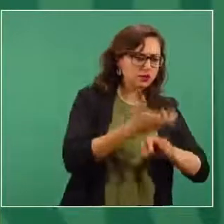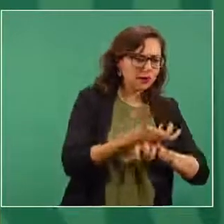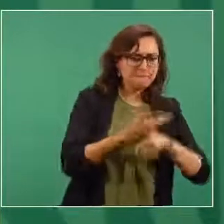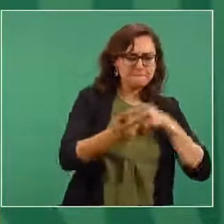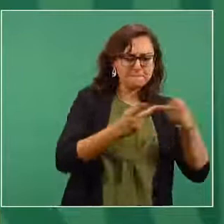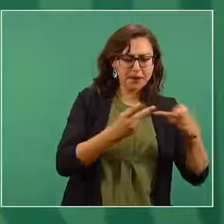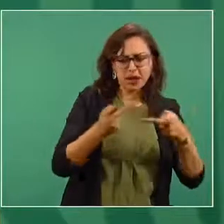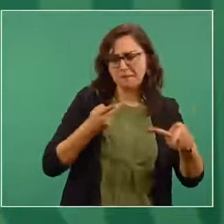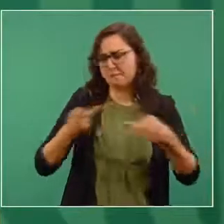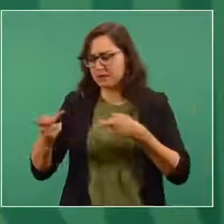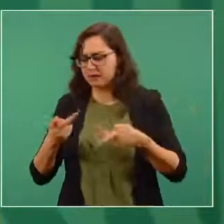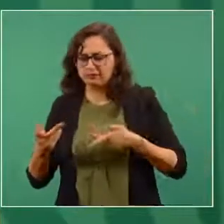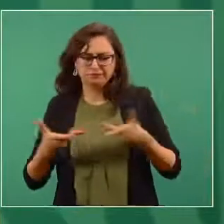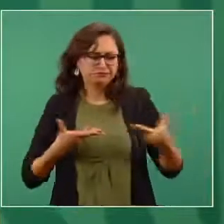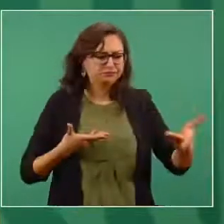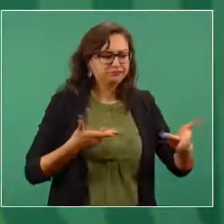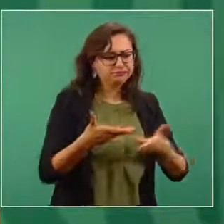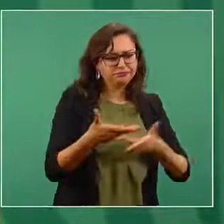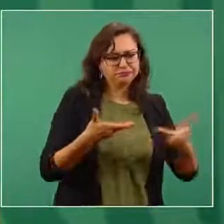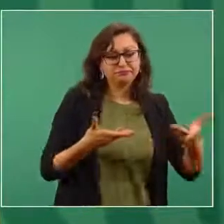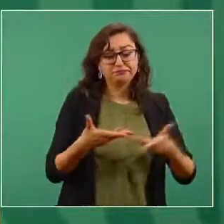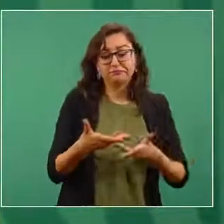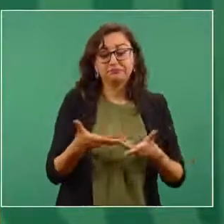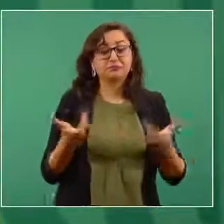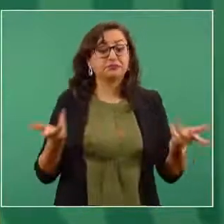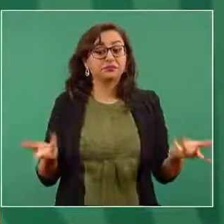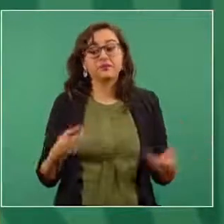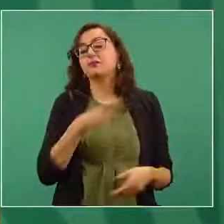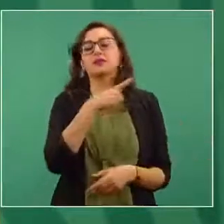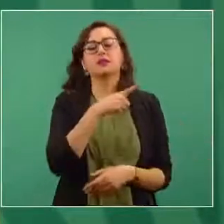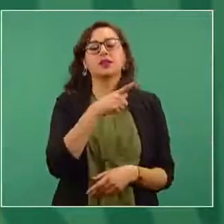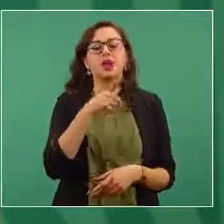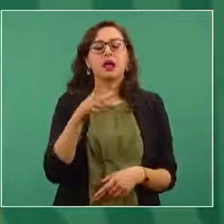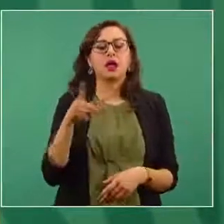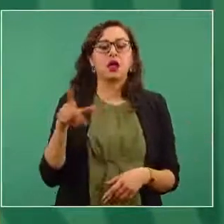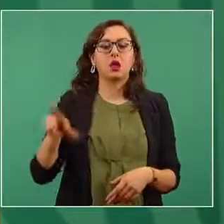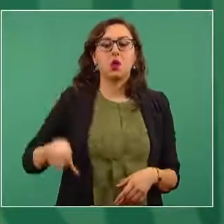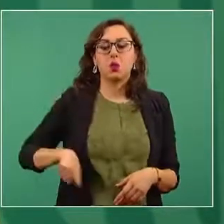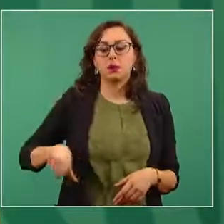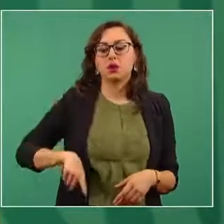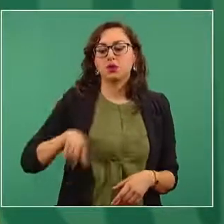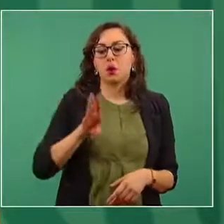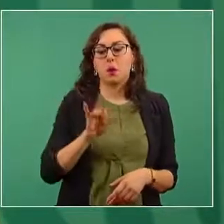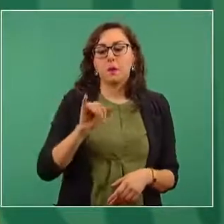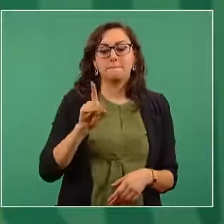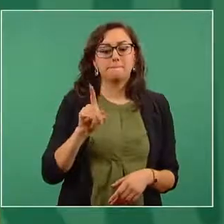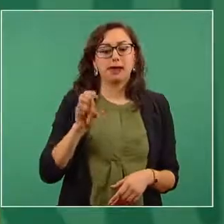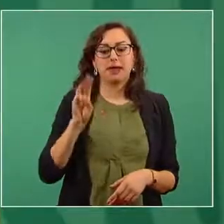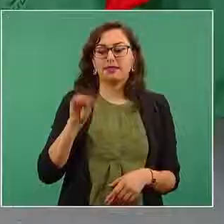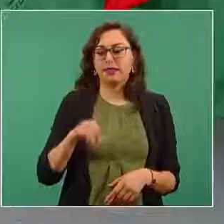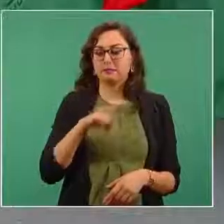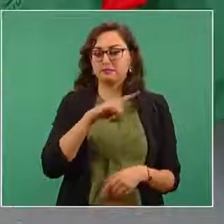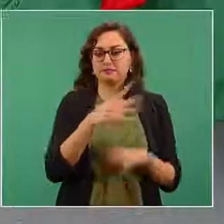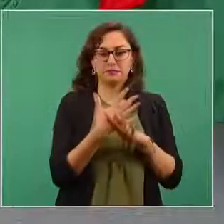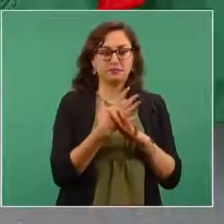La decisión que tiene el gobierno del presidente Biden de